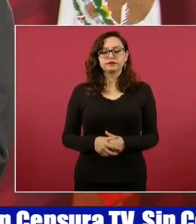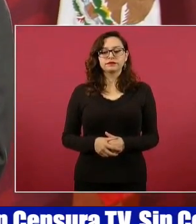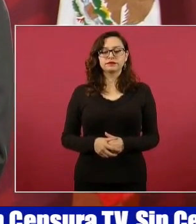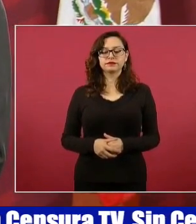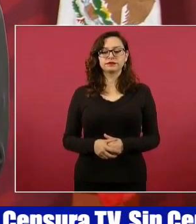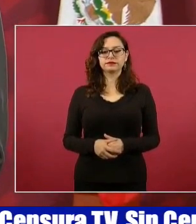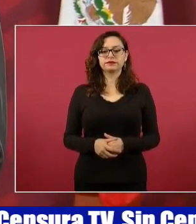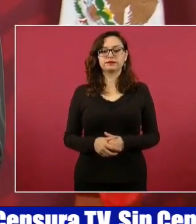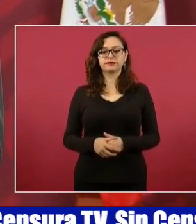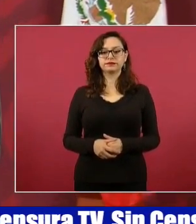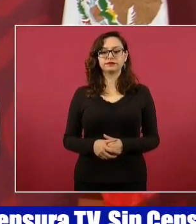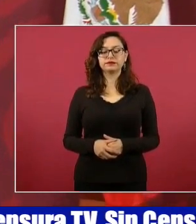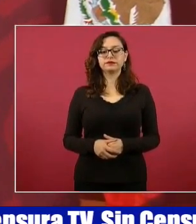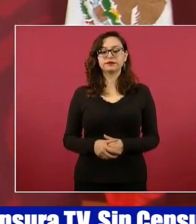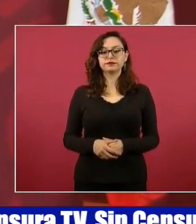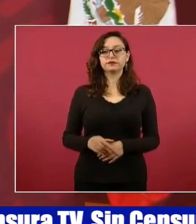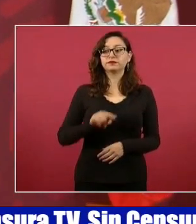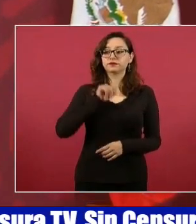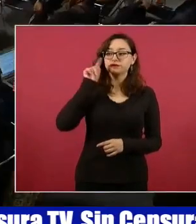en Sabinas